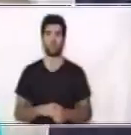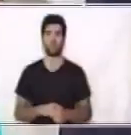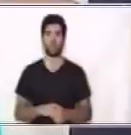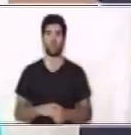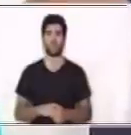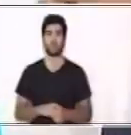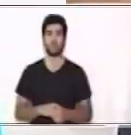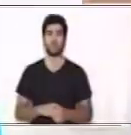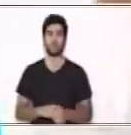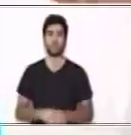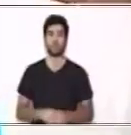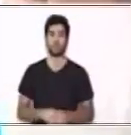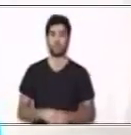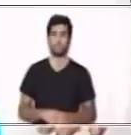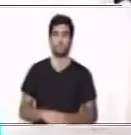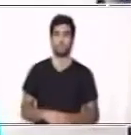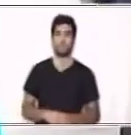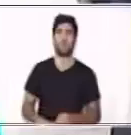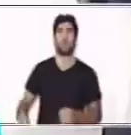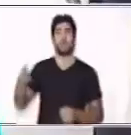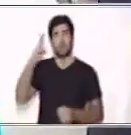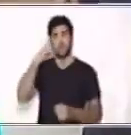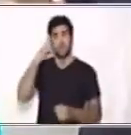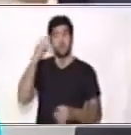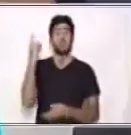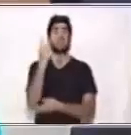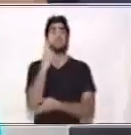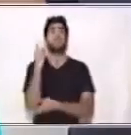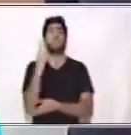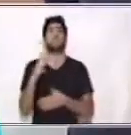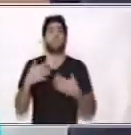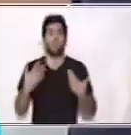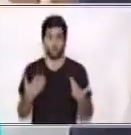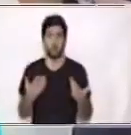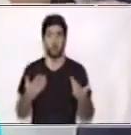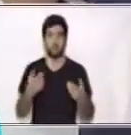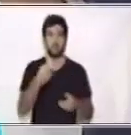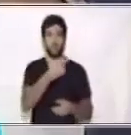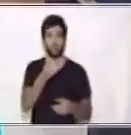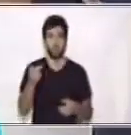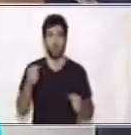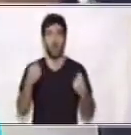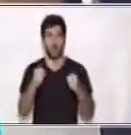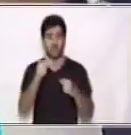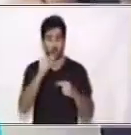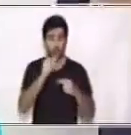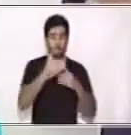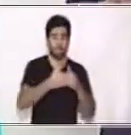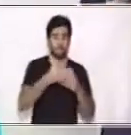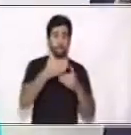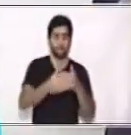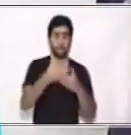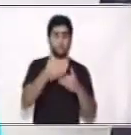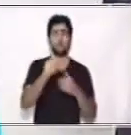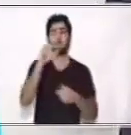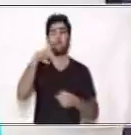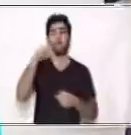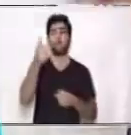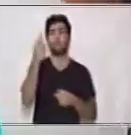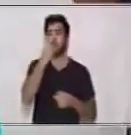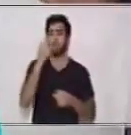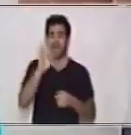Recuerde que algo que es muy importante es de que usted vaya trabajando paso a paso. ¿Qué significa